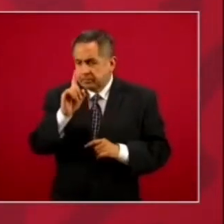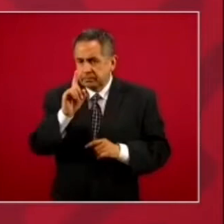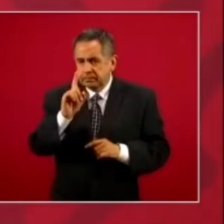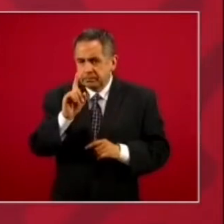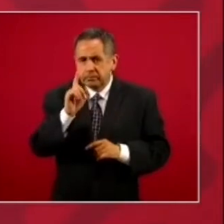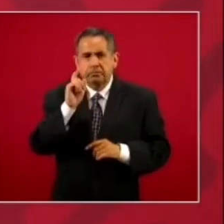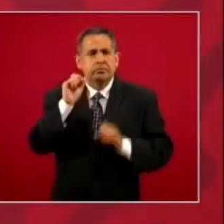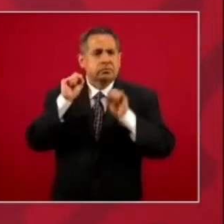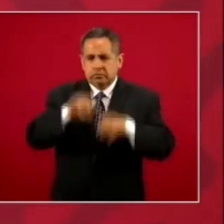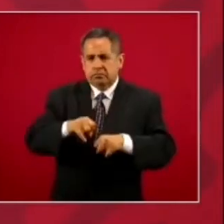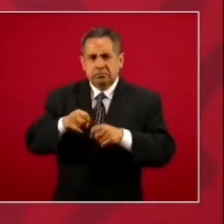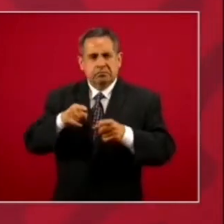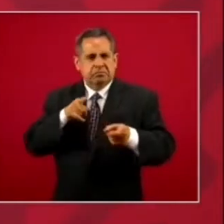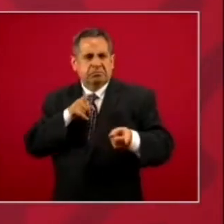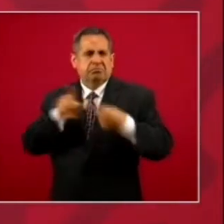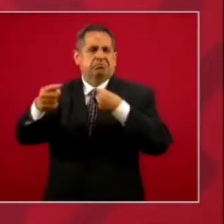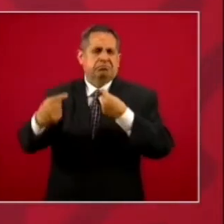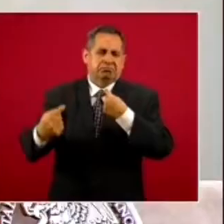sin insultos,